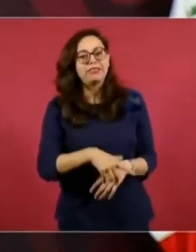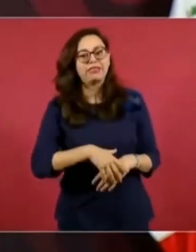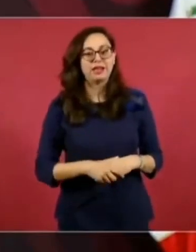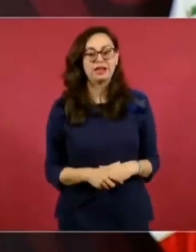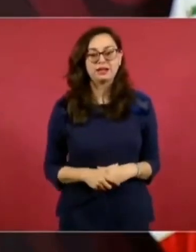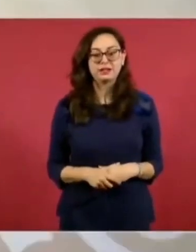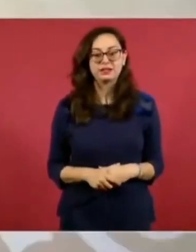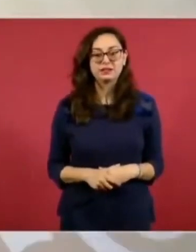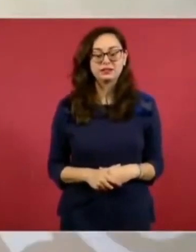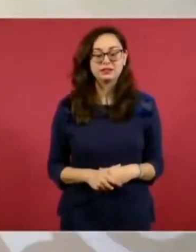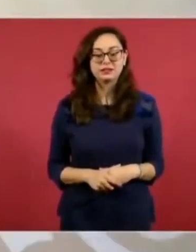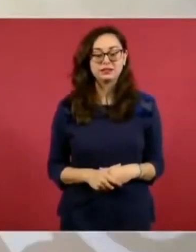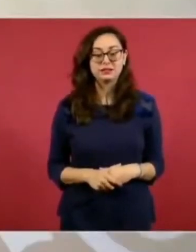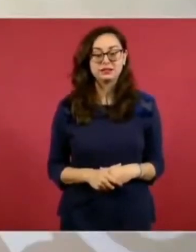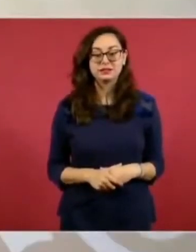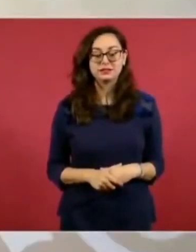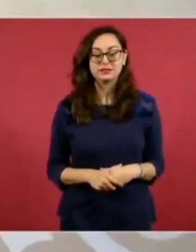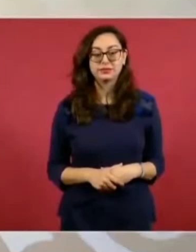que vayan